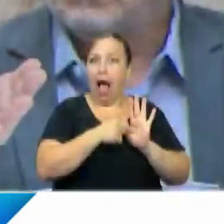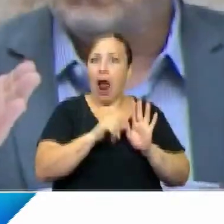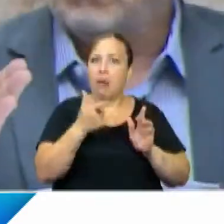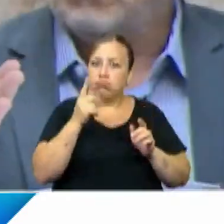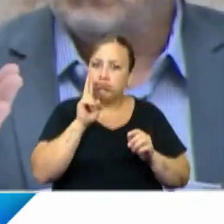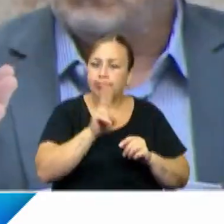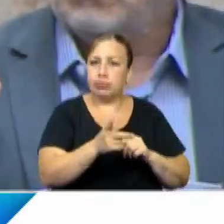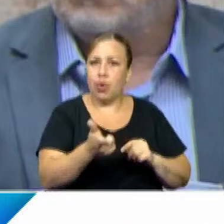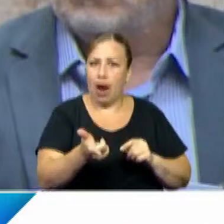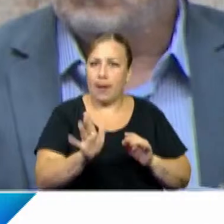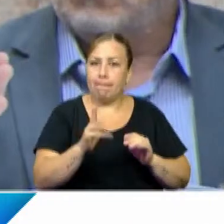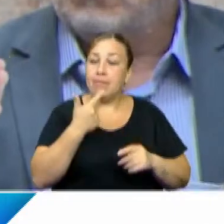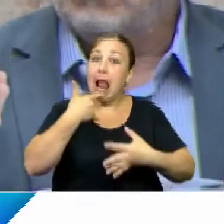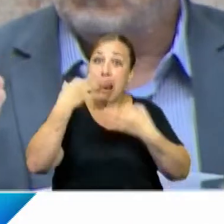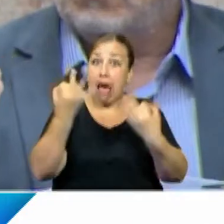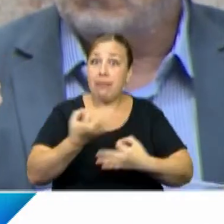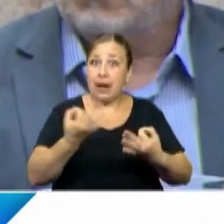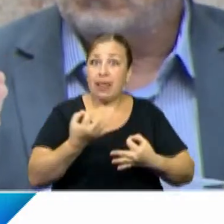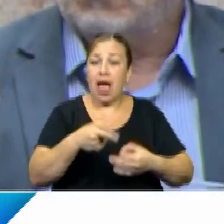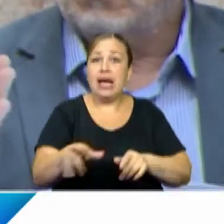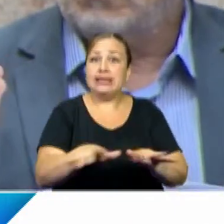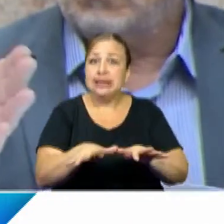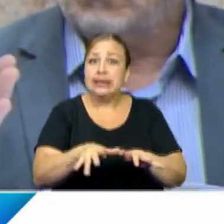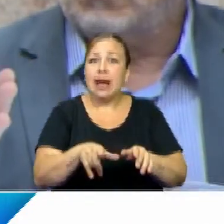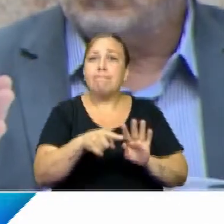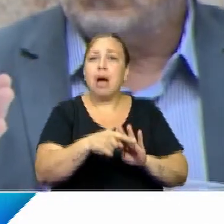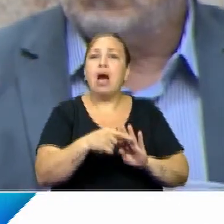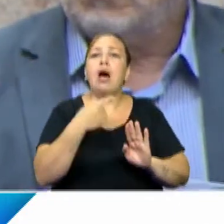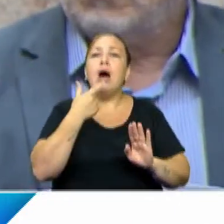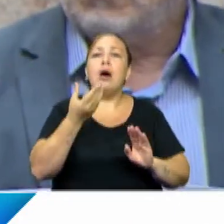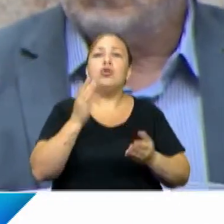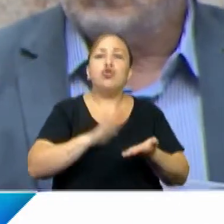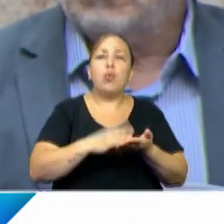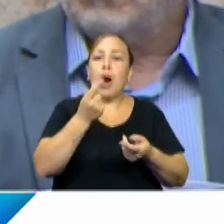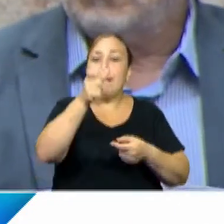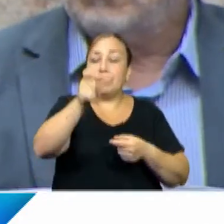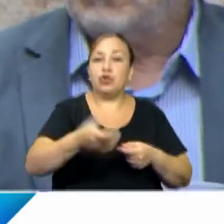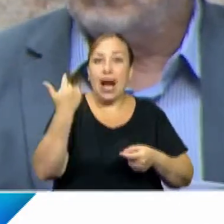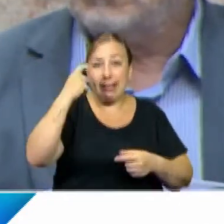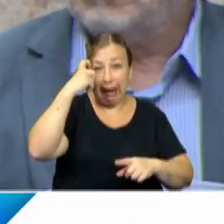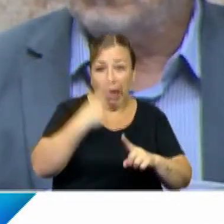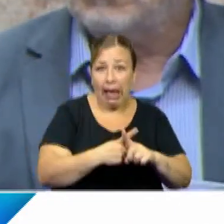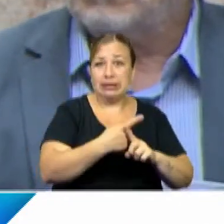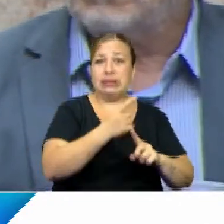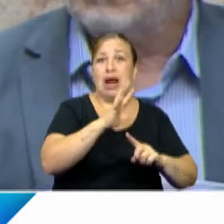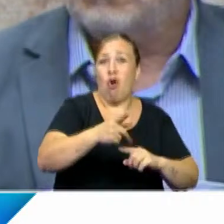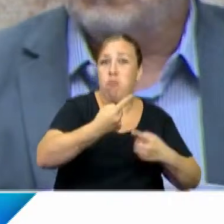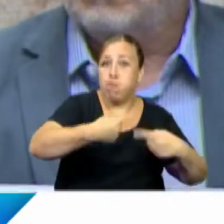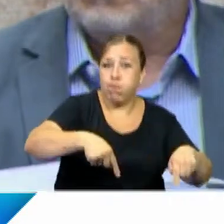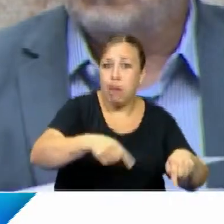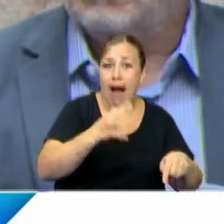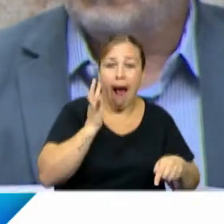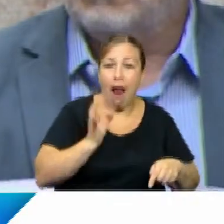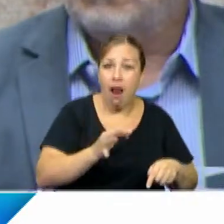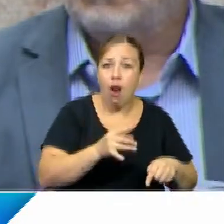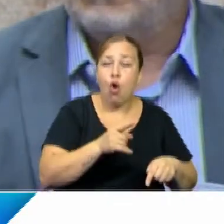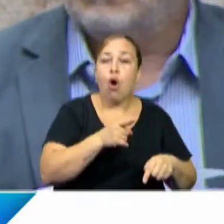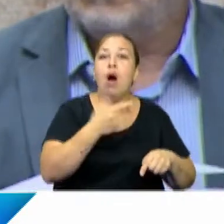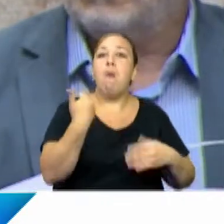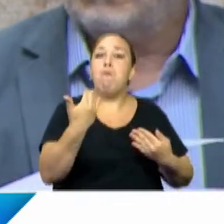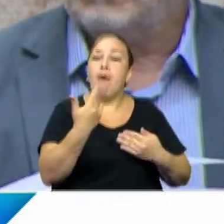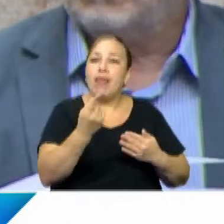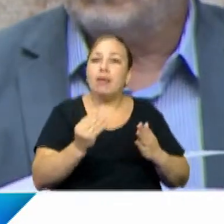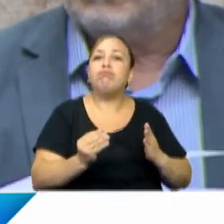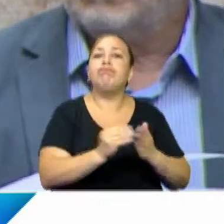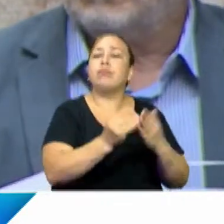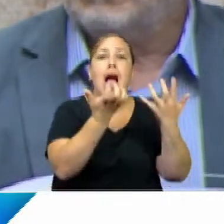verdad es que el sistema legal contempla cuando una persona ha sido condenada por un delito, se le aplica de